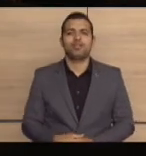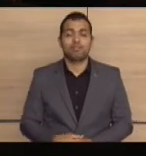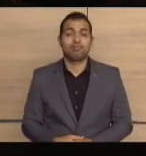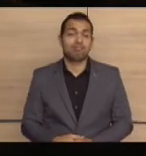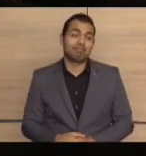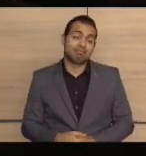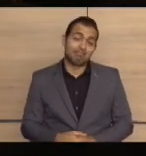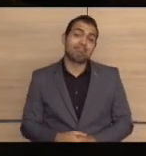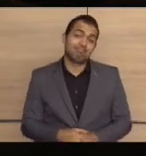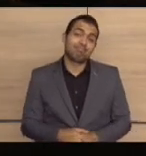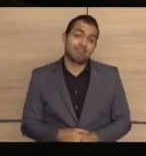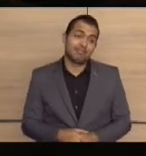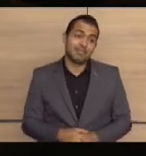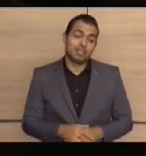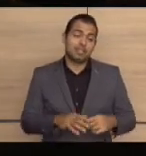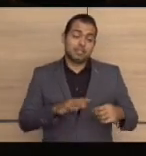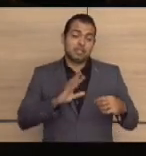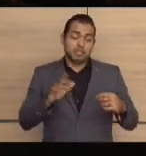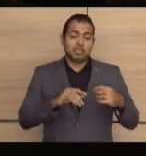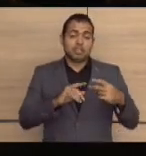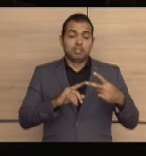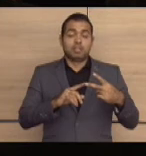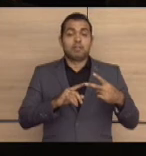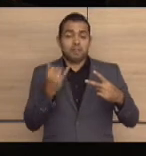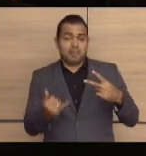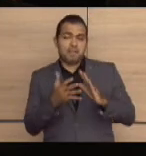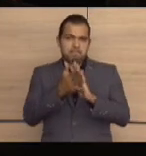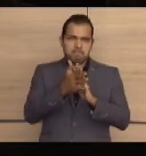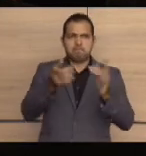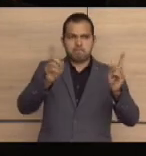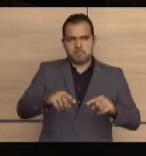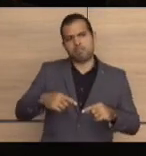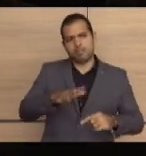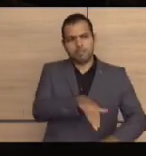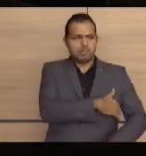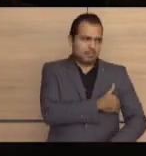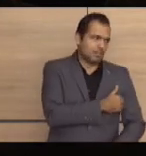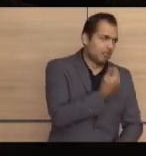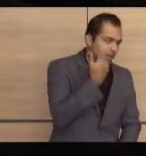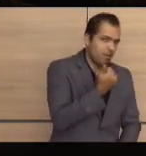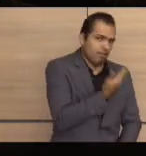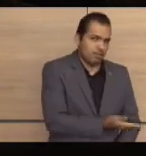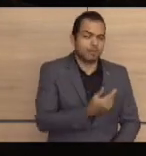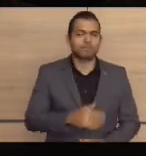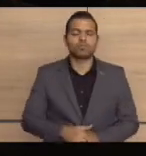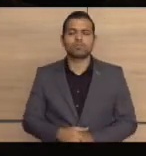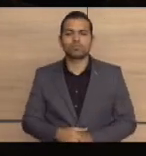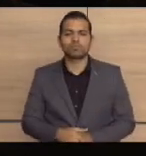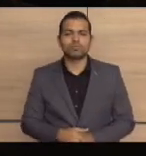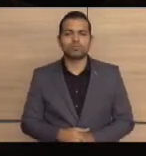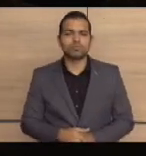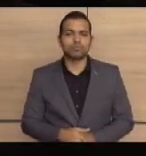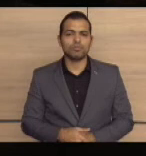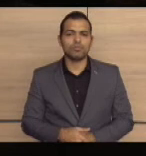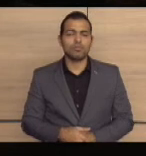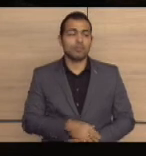absolutamente hermoso. Y con lo que voy a decir, ministra, no es solamente que estemos diciendo, la profe se presentaba como una profe investigadora, la ciencia